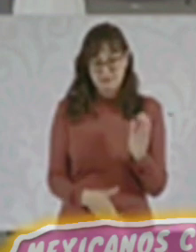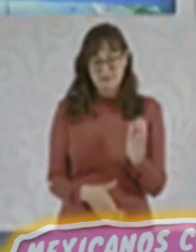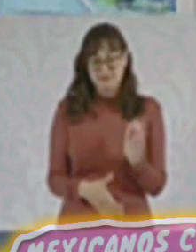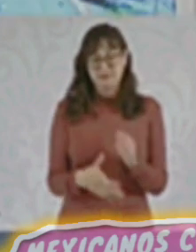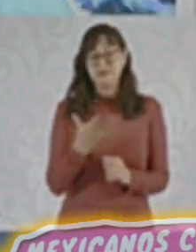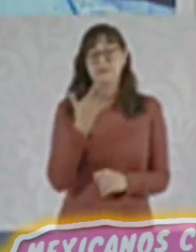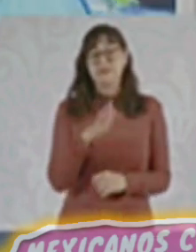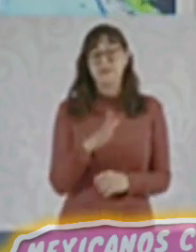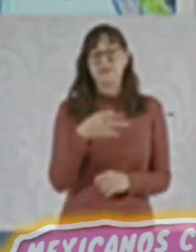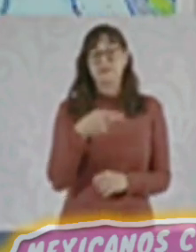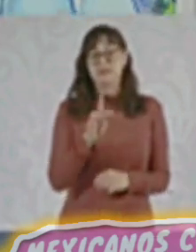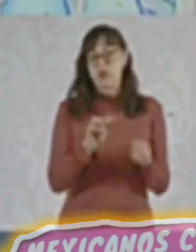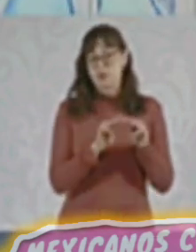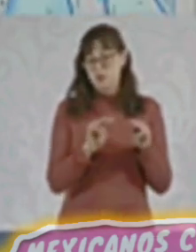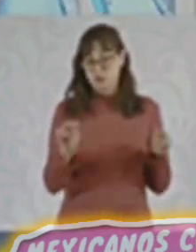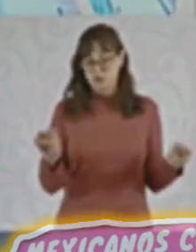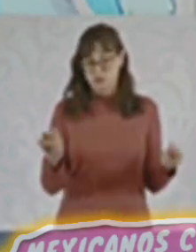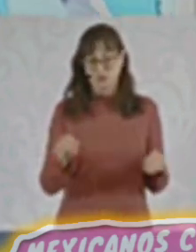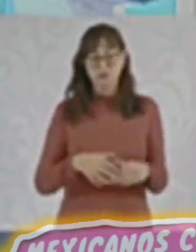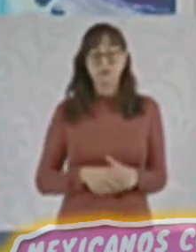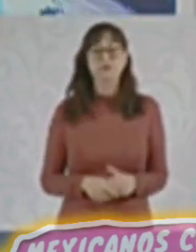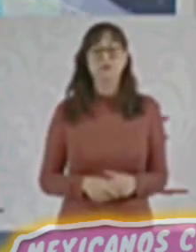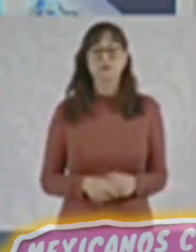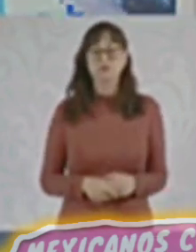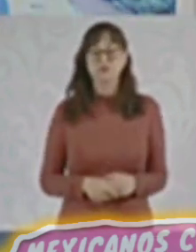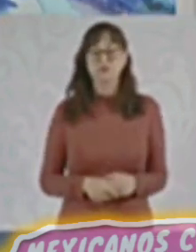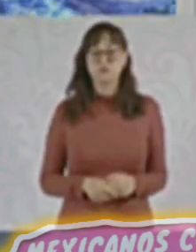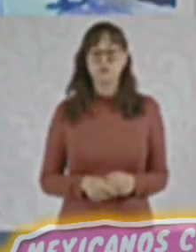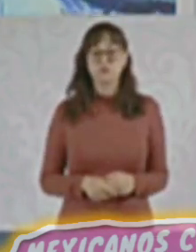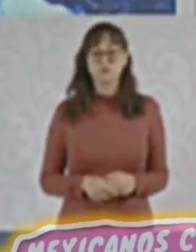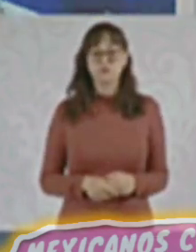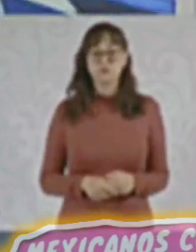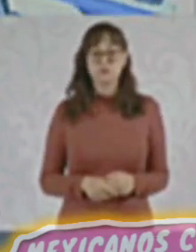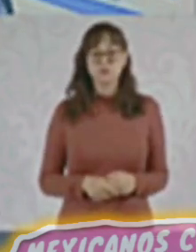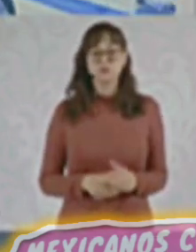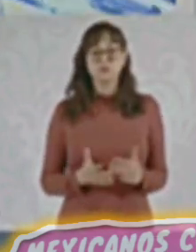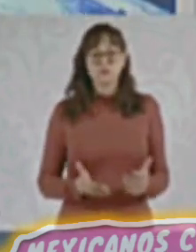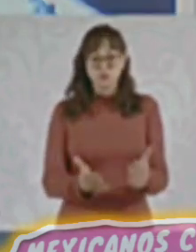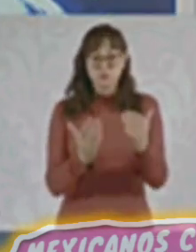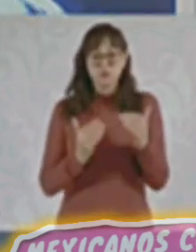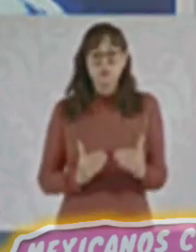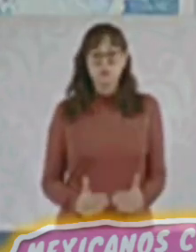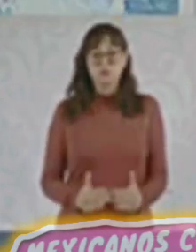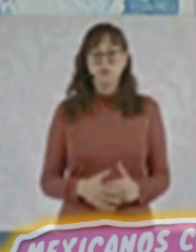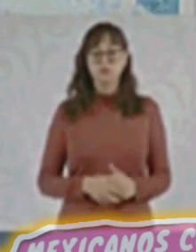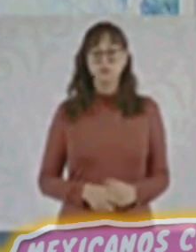10 kilómetros. Es el entronque con La Huasca. La siguiente.